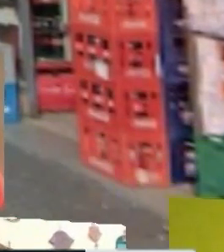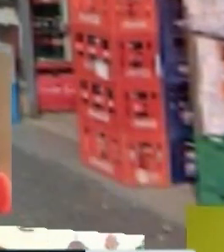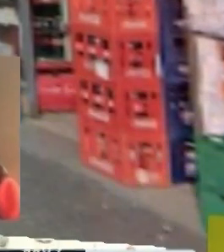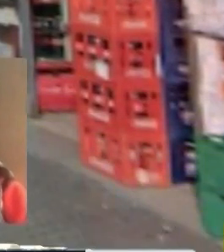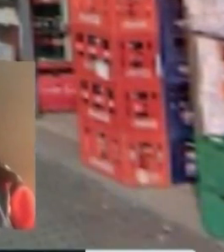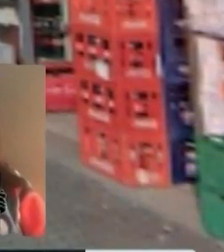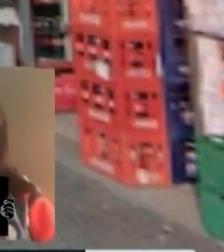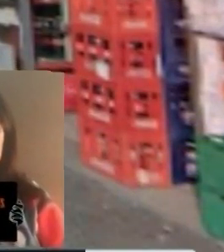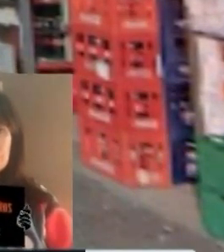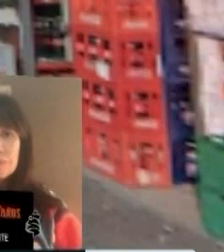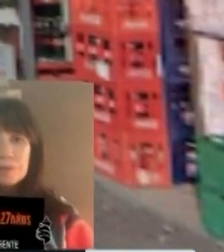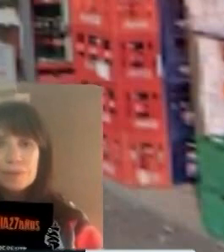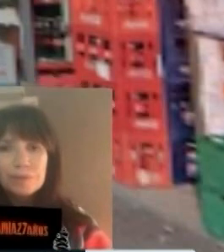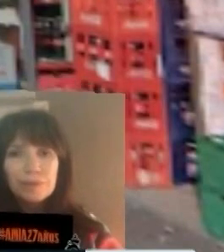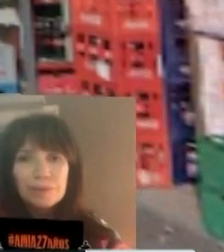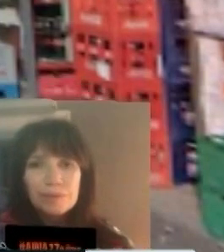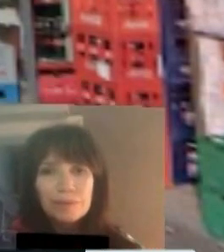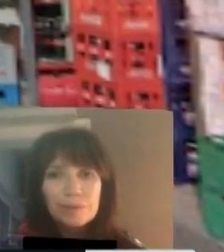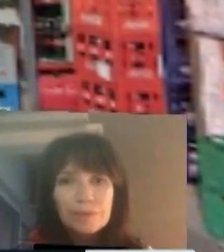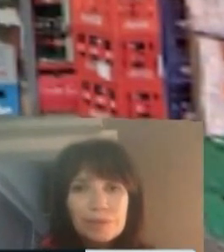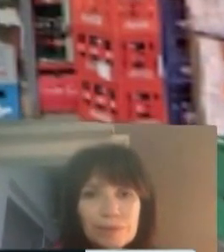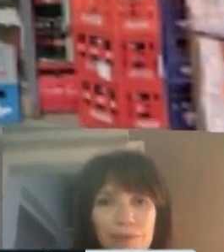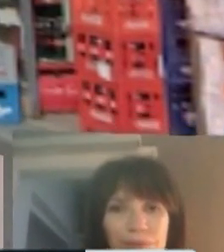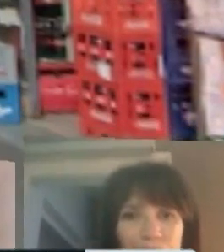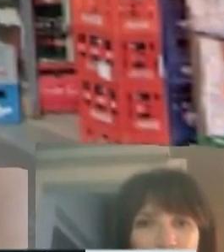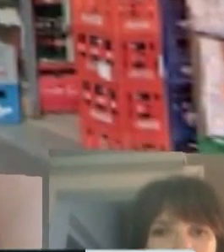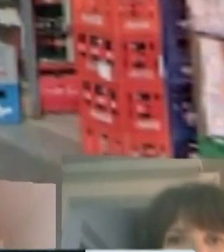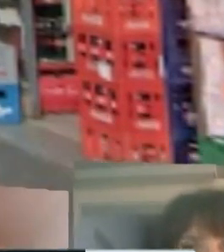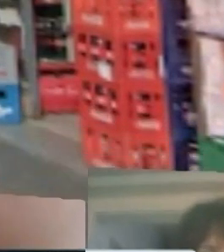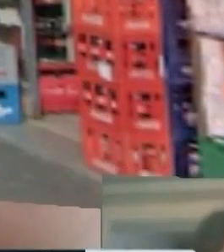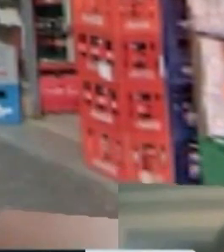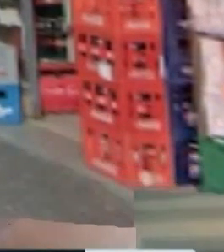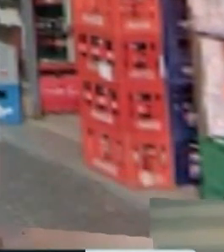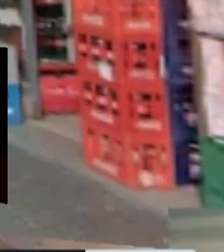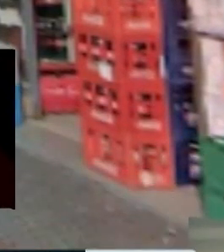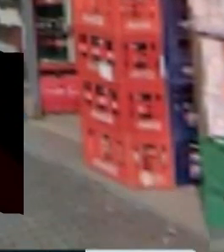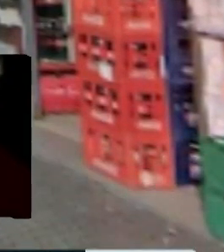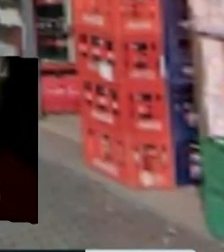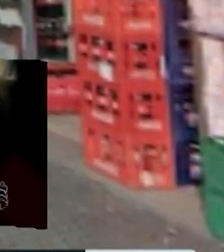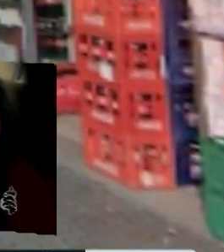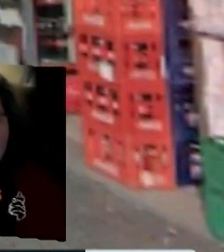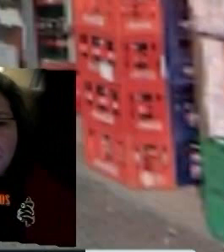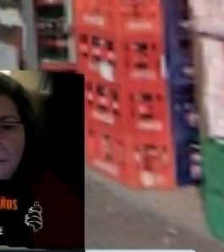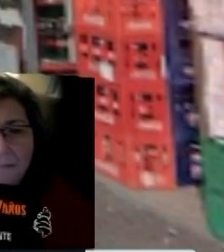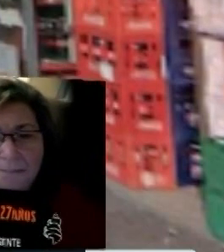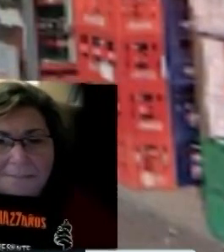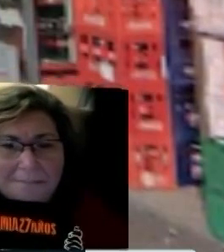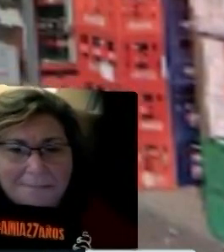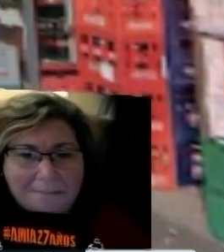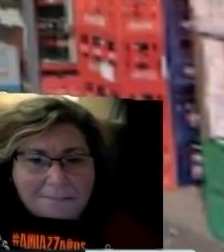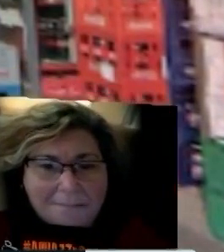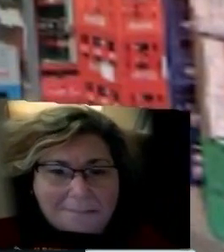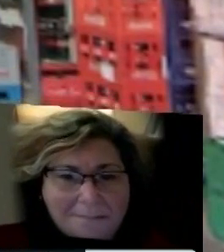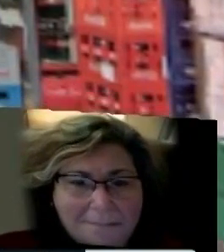Fabio, Enrique. Olán, Romina, Ámbar, Luján. Blitman, Emiliano, Gastón.